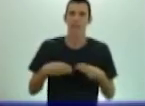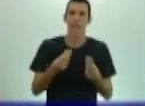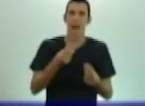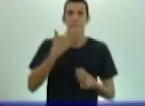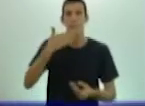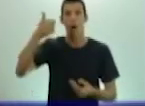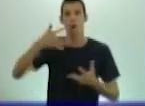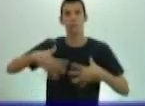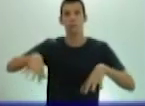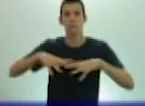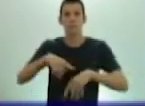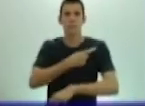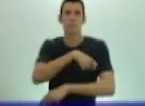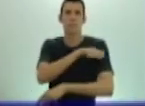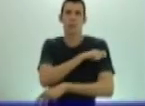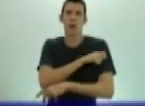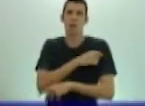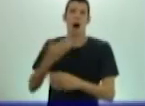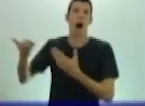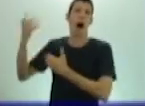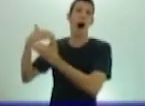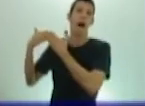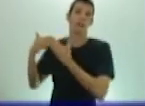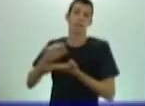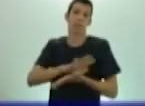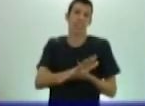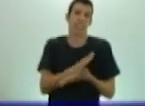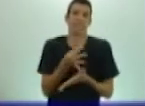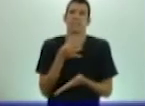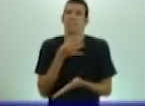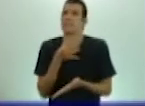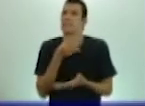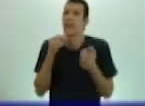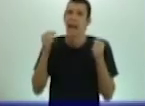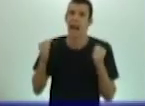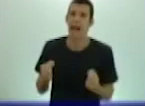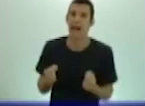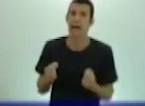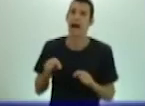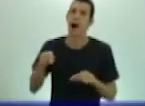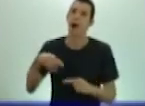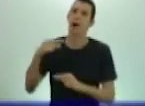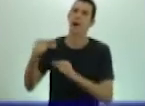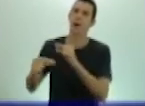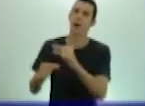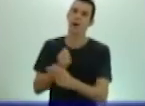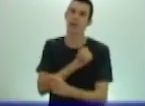estaban involucradas en una pobreza extrema.